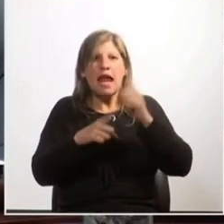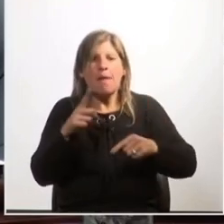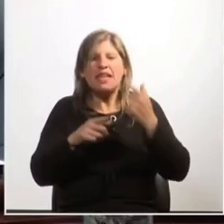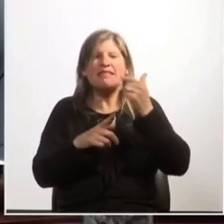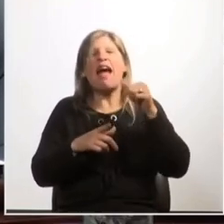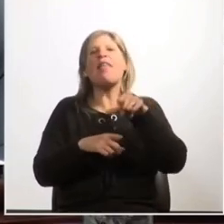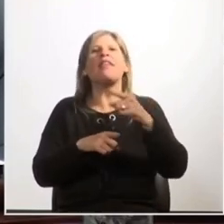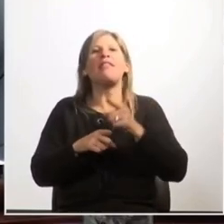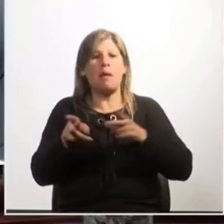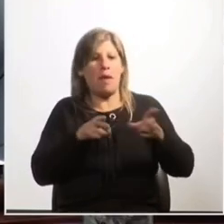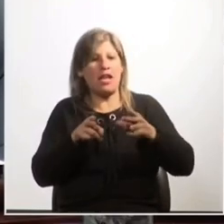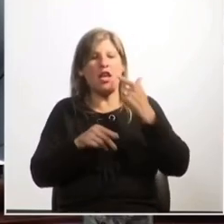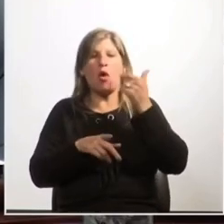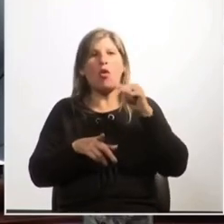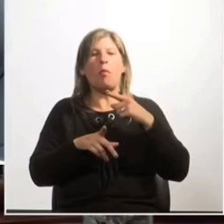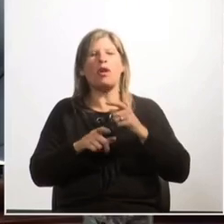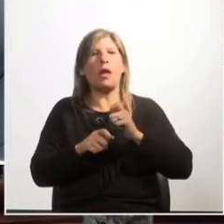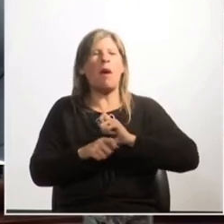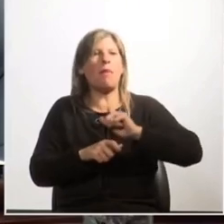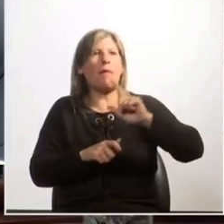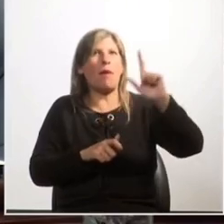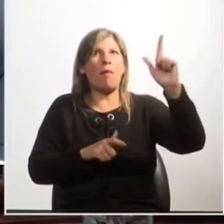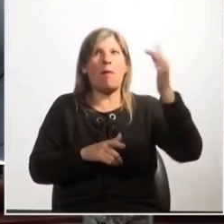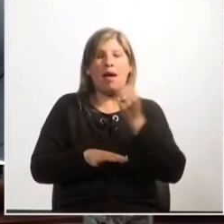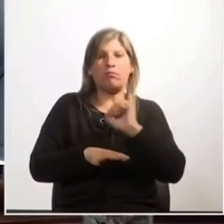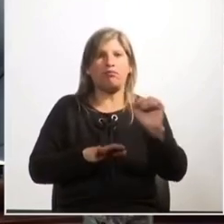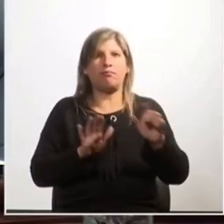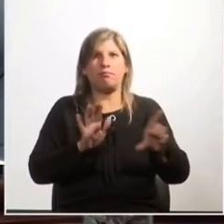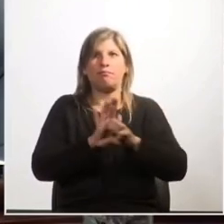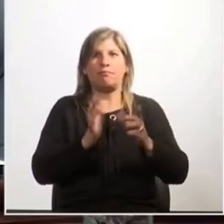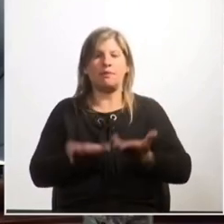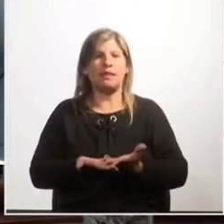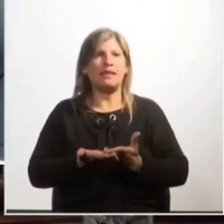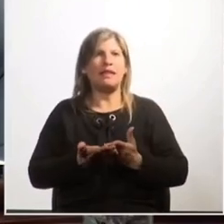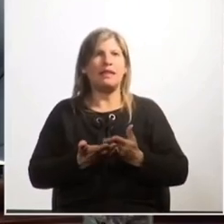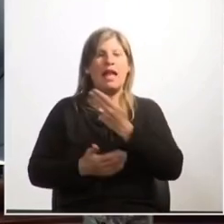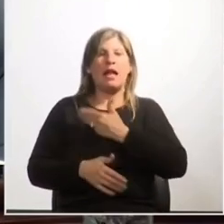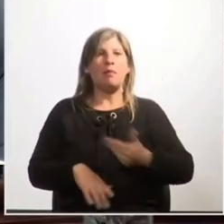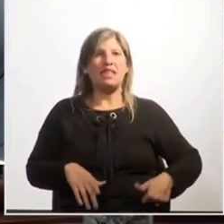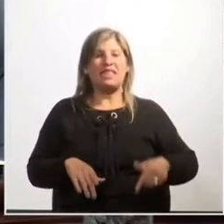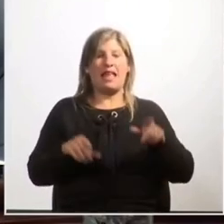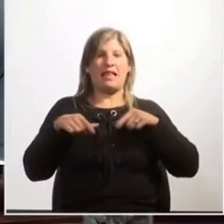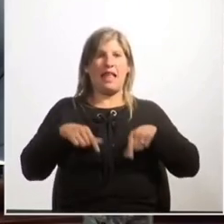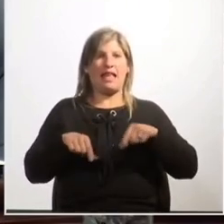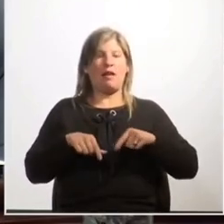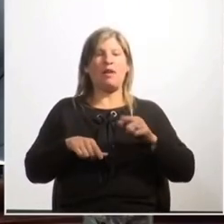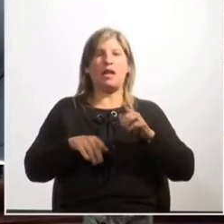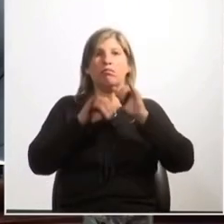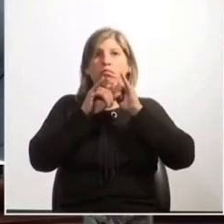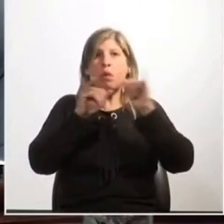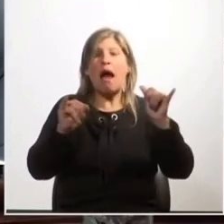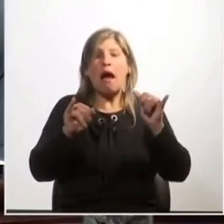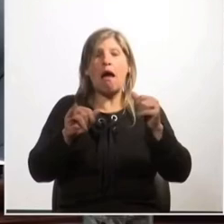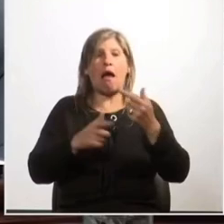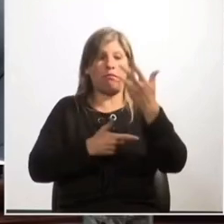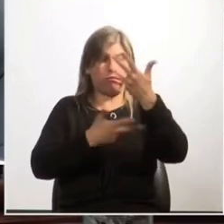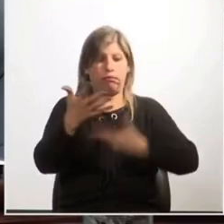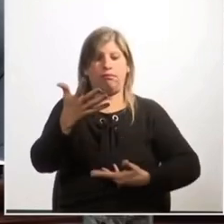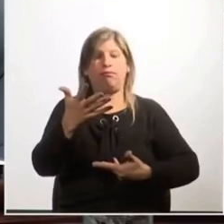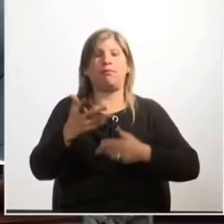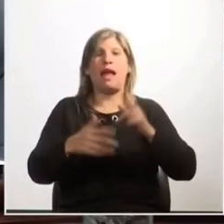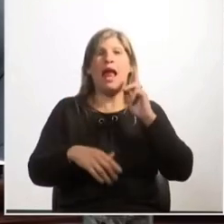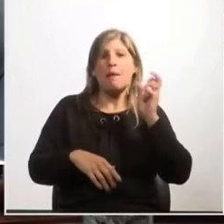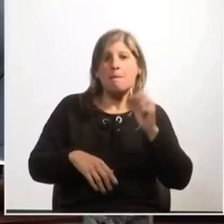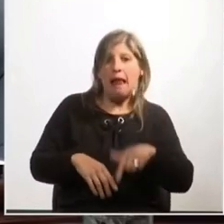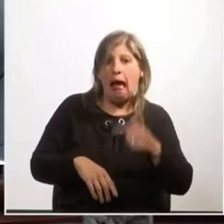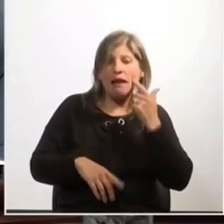violencia criminal. El presidente y el ministro anunciaron públicamente el despliegue de un plan. ¿En qué consiste?